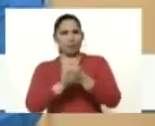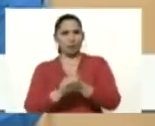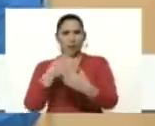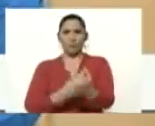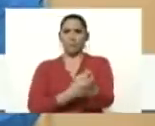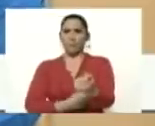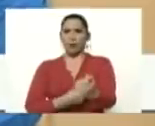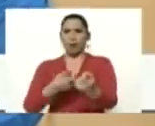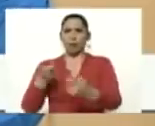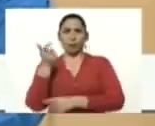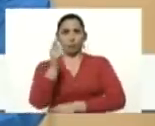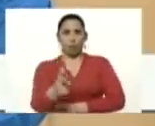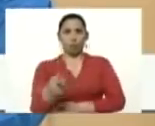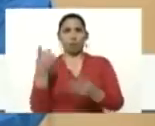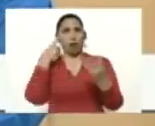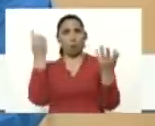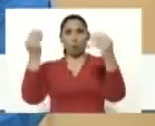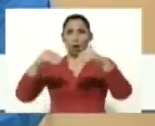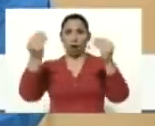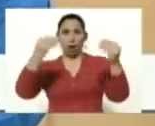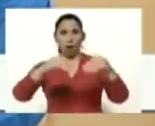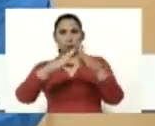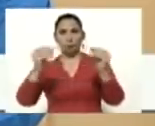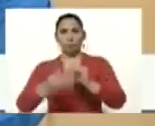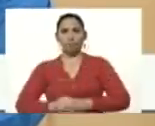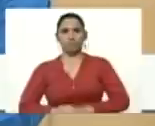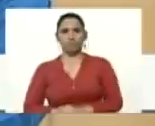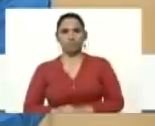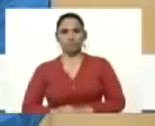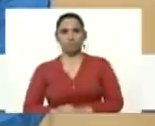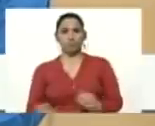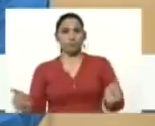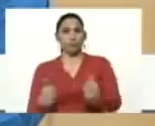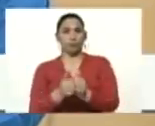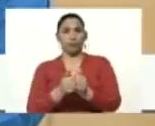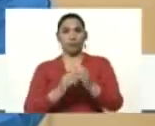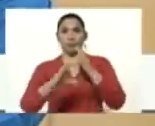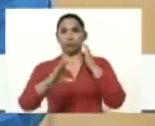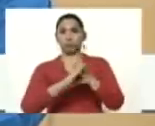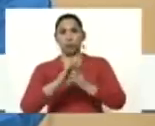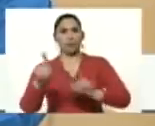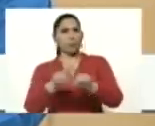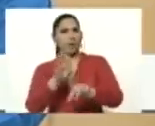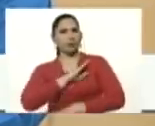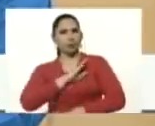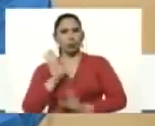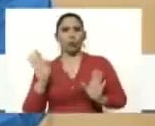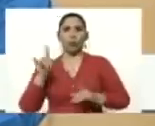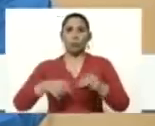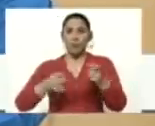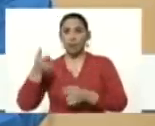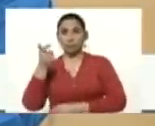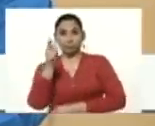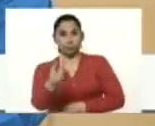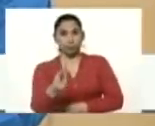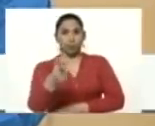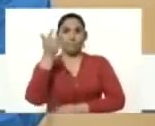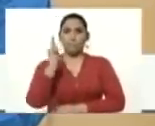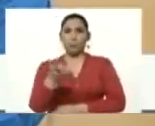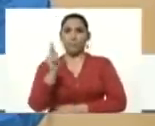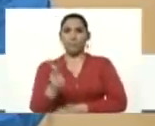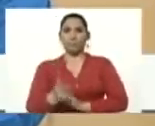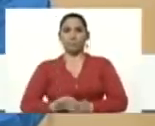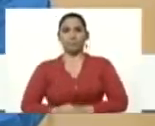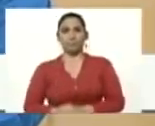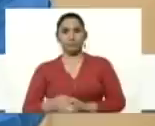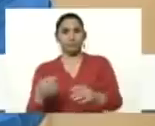siempre, por consenso, con los autobuseros como yo, los camioneteros, los taxistas,